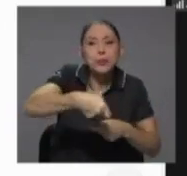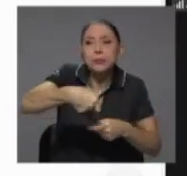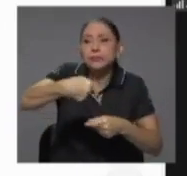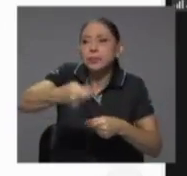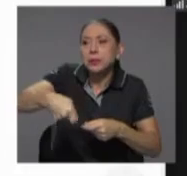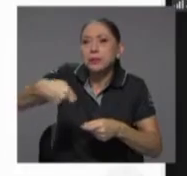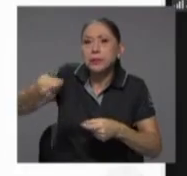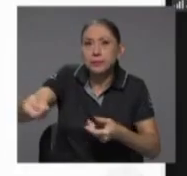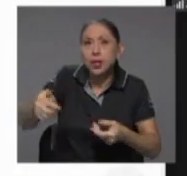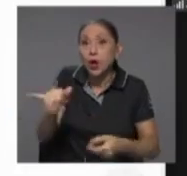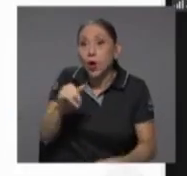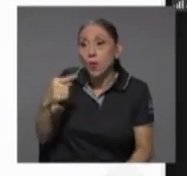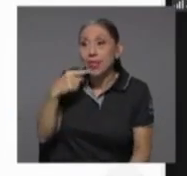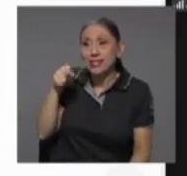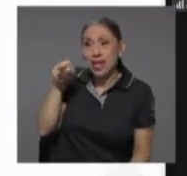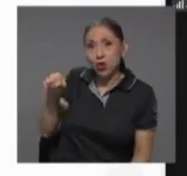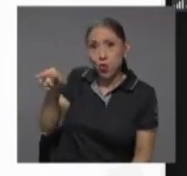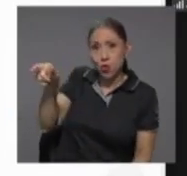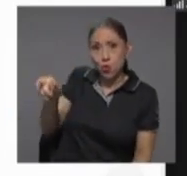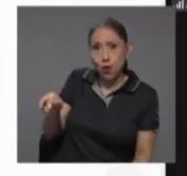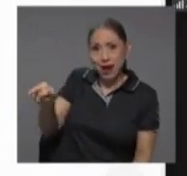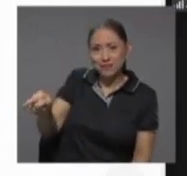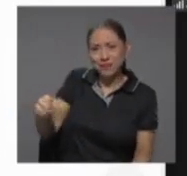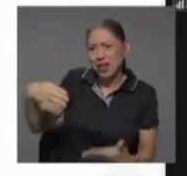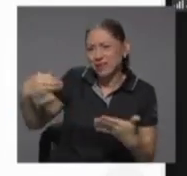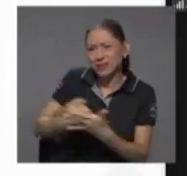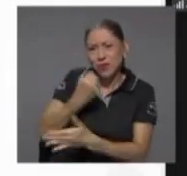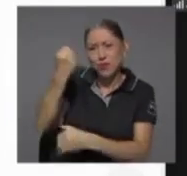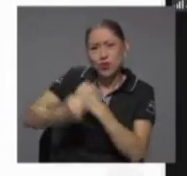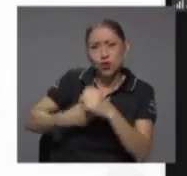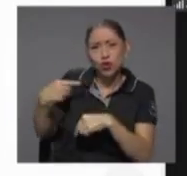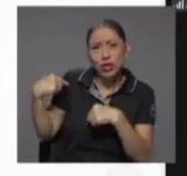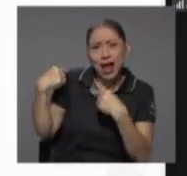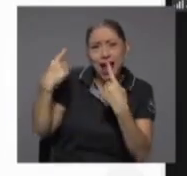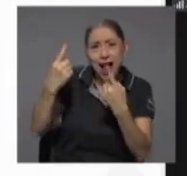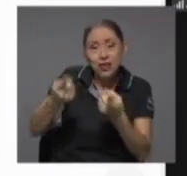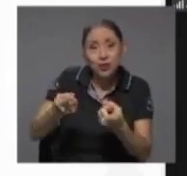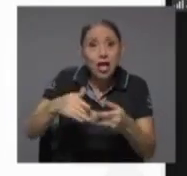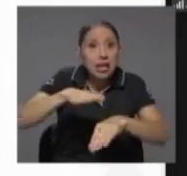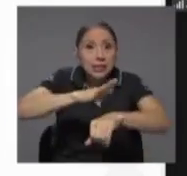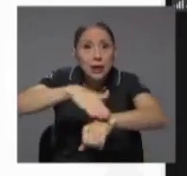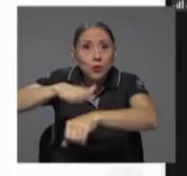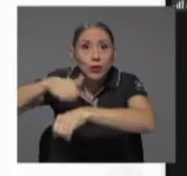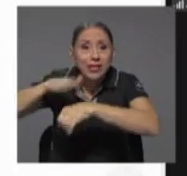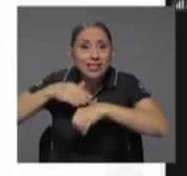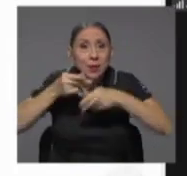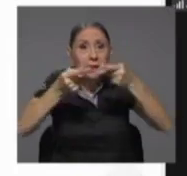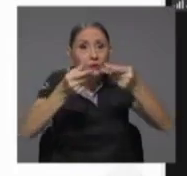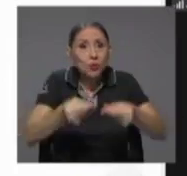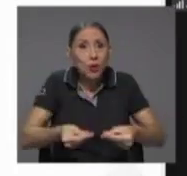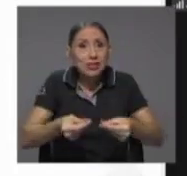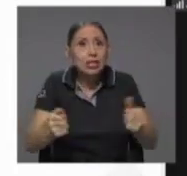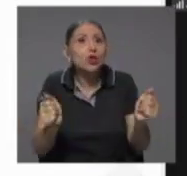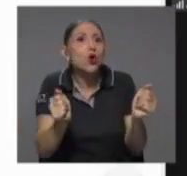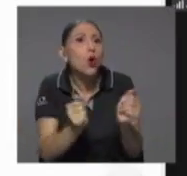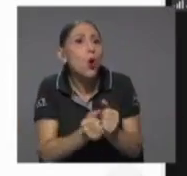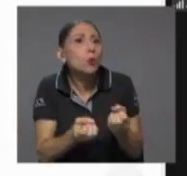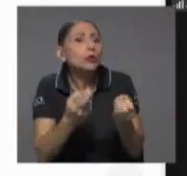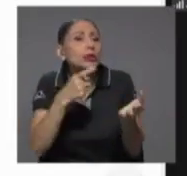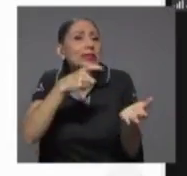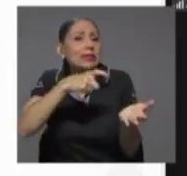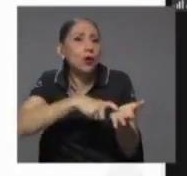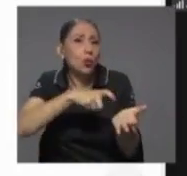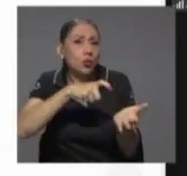lamentablemente llevamos muchísimos años donde se autorizan presupuestos con altos niveles de endeudamiento, que nos ha llevado a